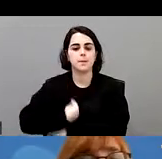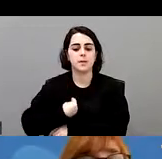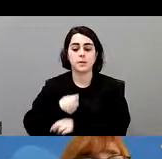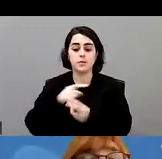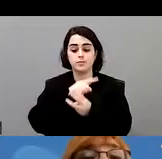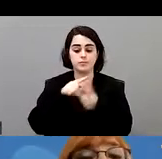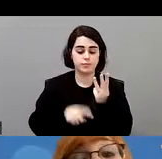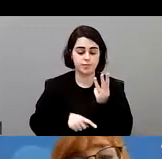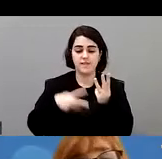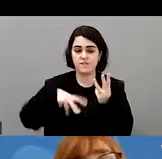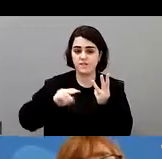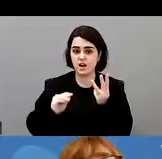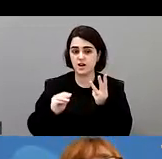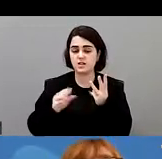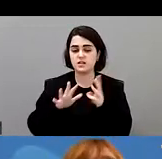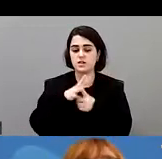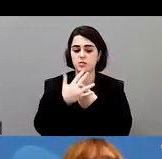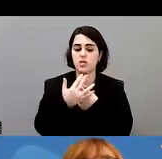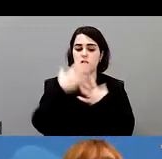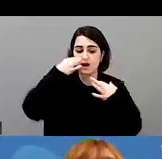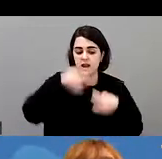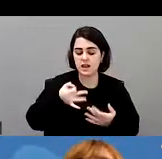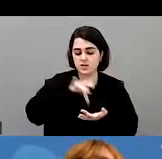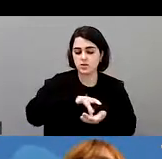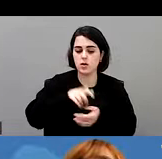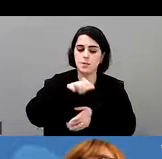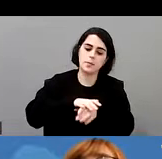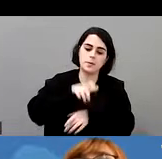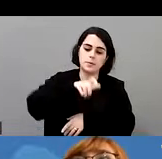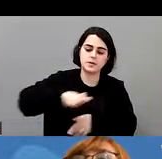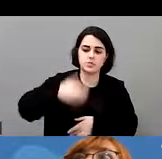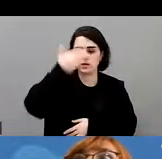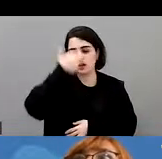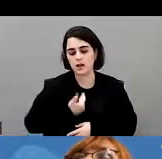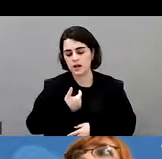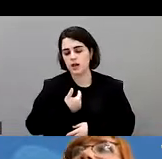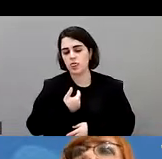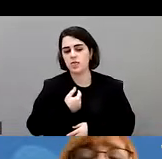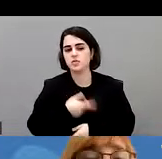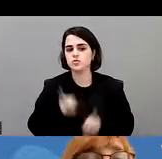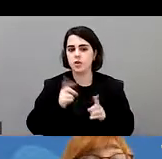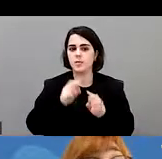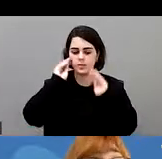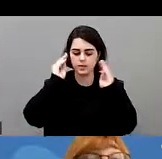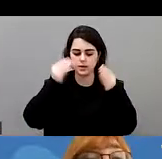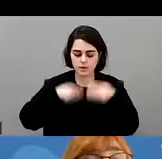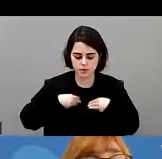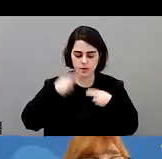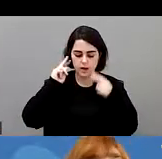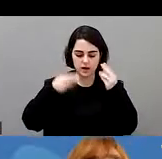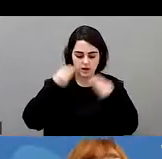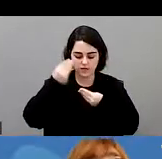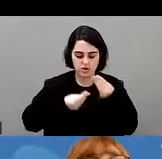esto, de que sepamos qué está pasando en la realidad de las personas con parálisis cerebral, simplemente reflexionar sobre qué